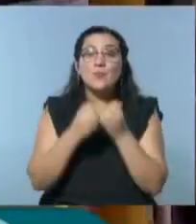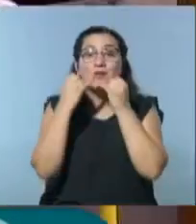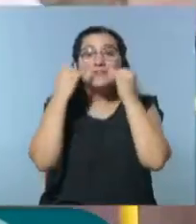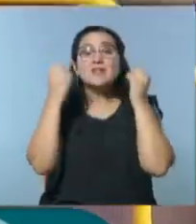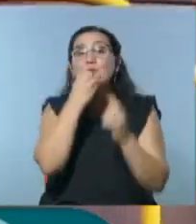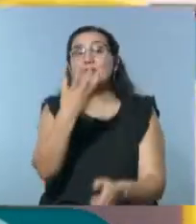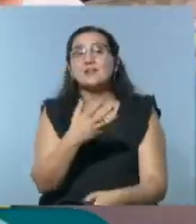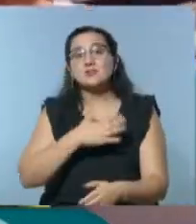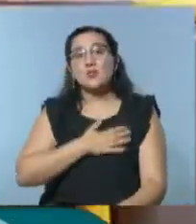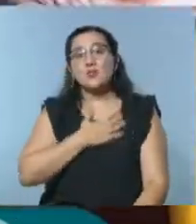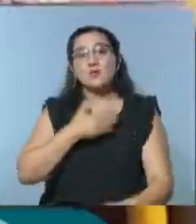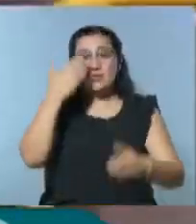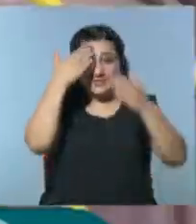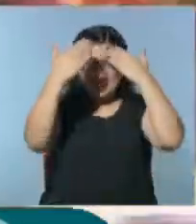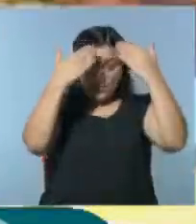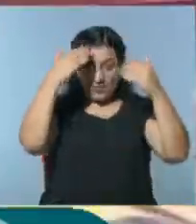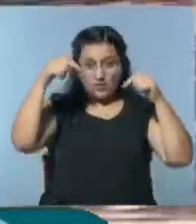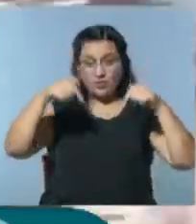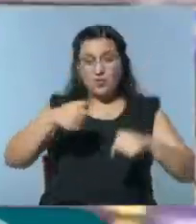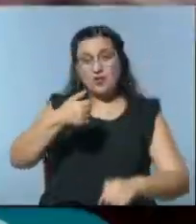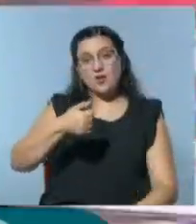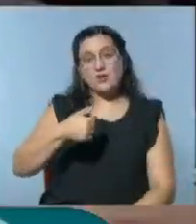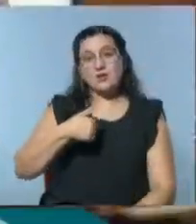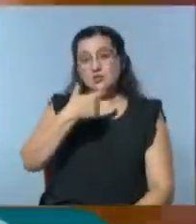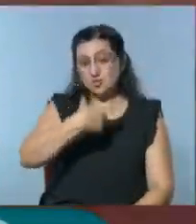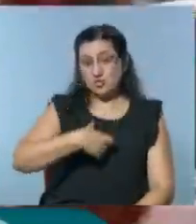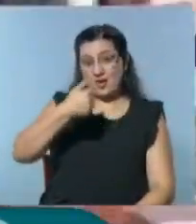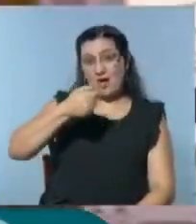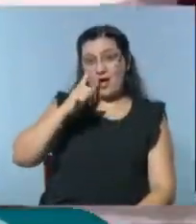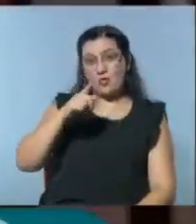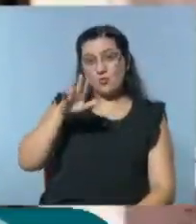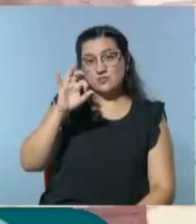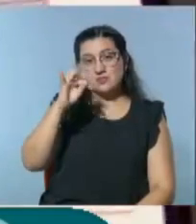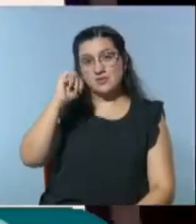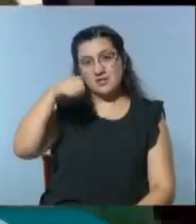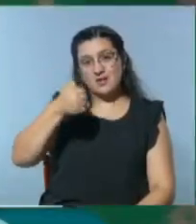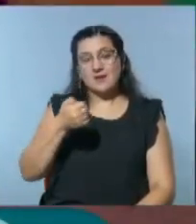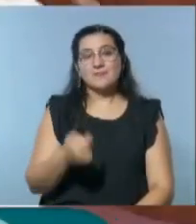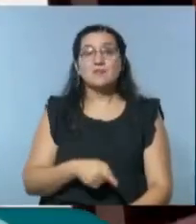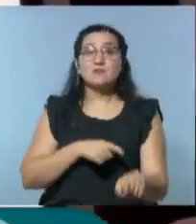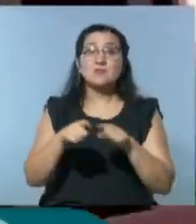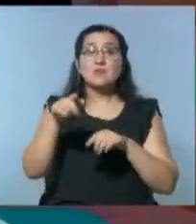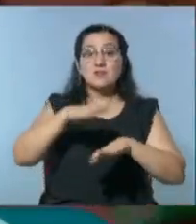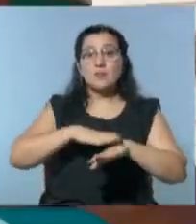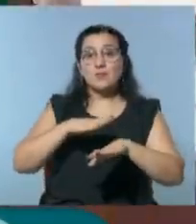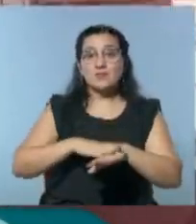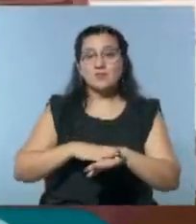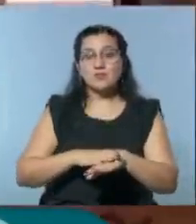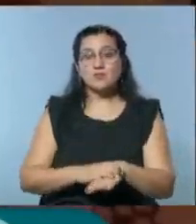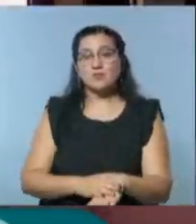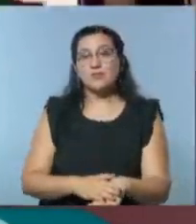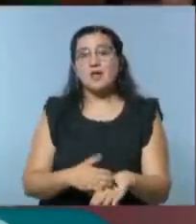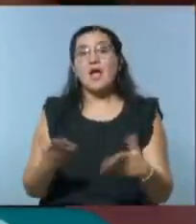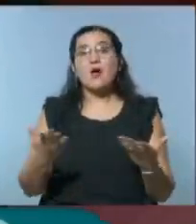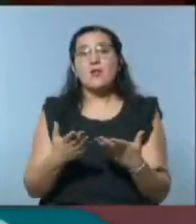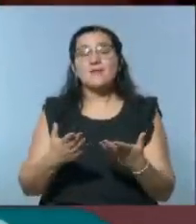¿cómo les va? Es un gusto saludarles. Soy Agustina, movilera de Ciudad Viva, TV Ciudad. Estamos en vivo en este momento y